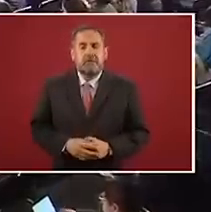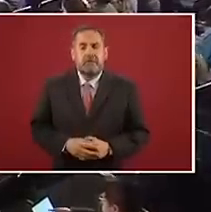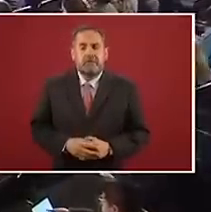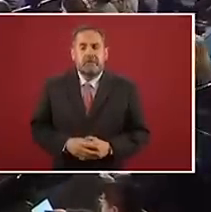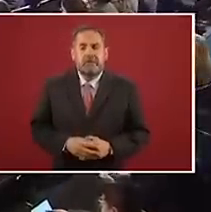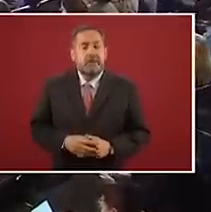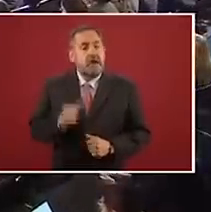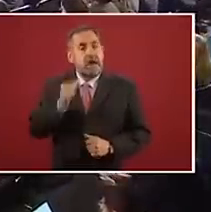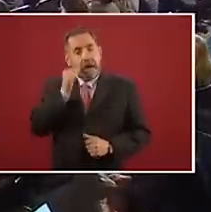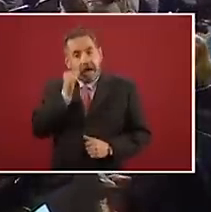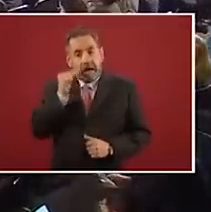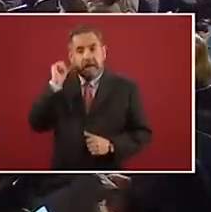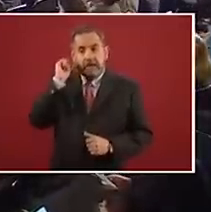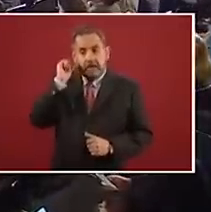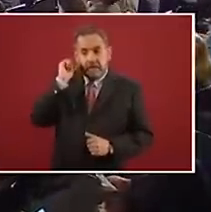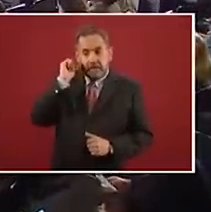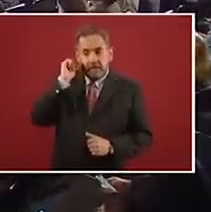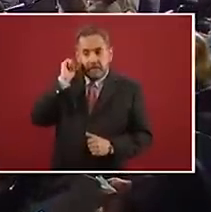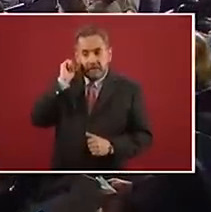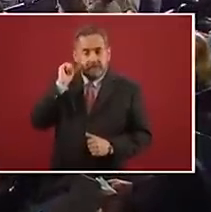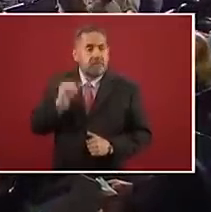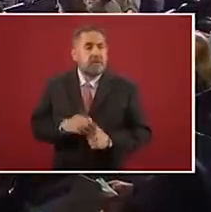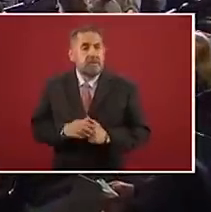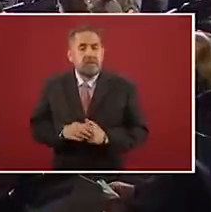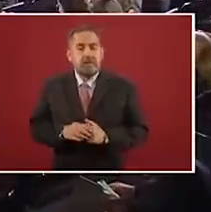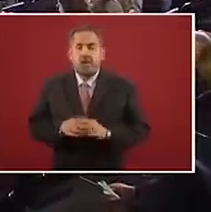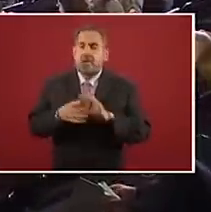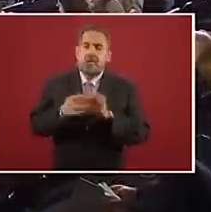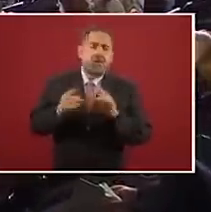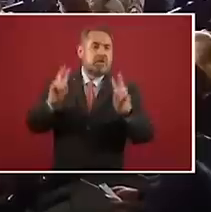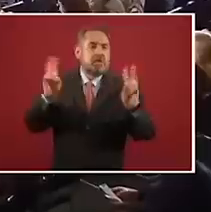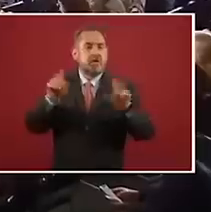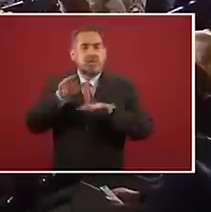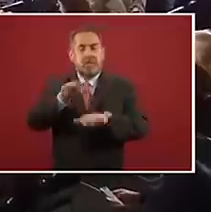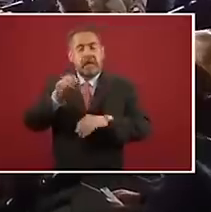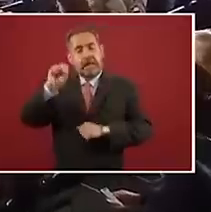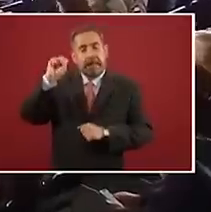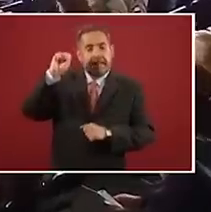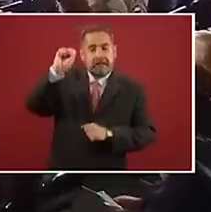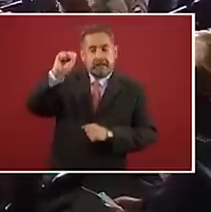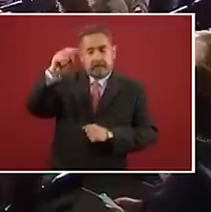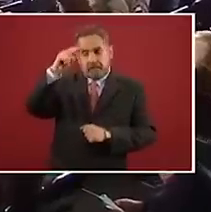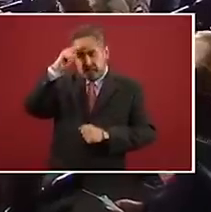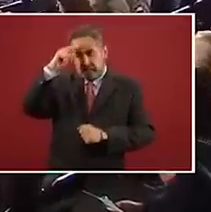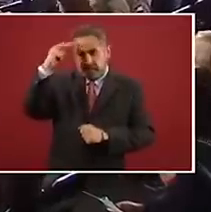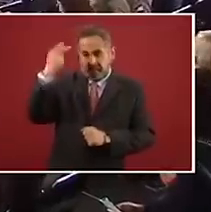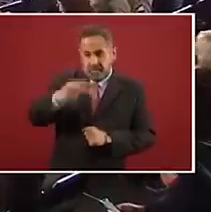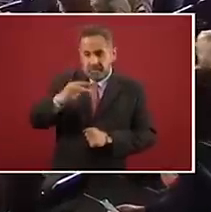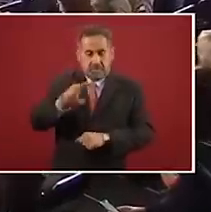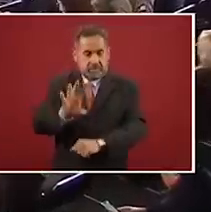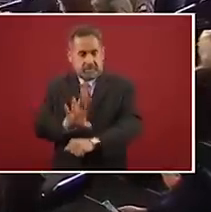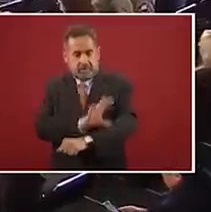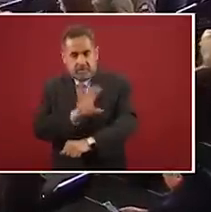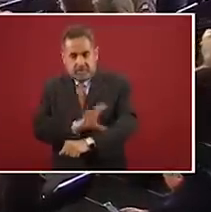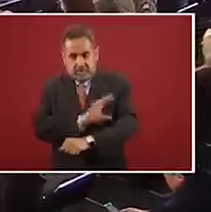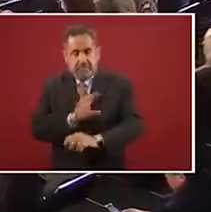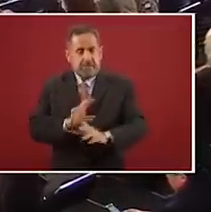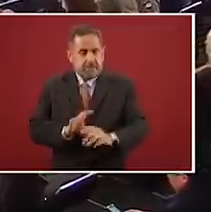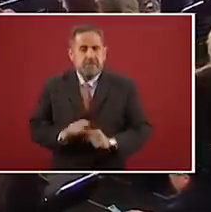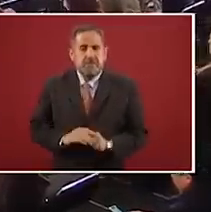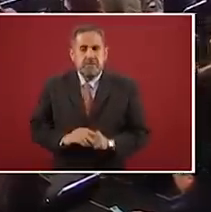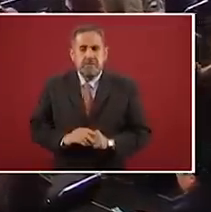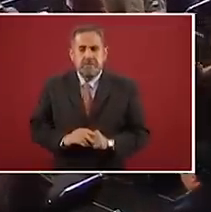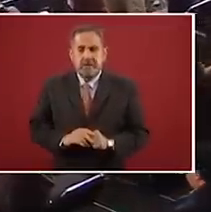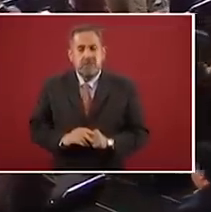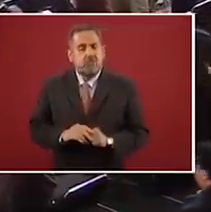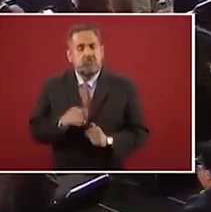El día de ayer se habló acerca del Sindicato Mexicano de Electricistas.